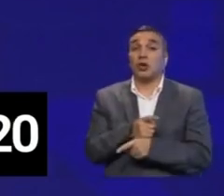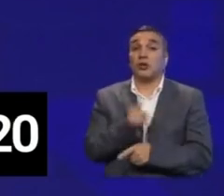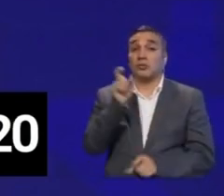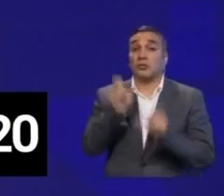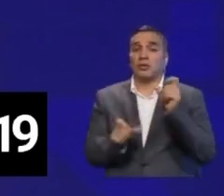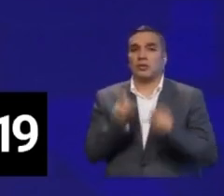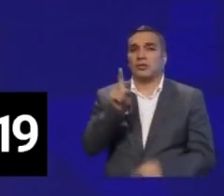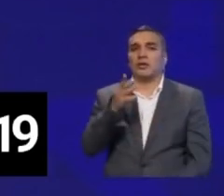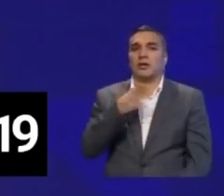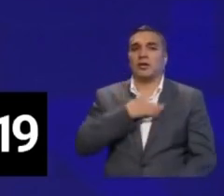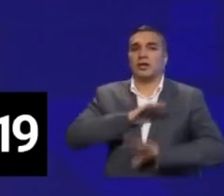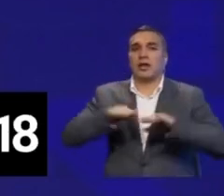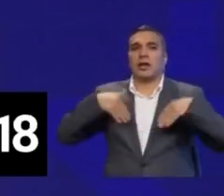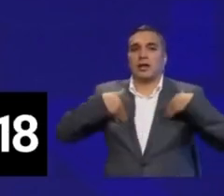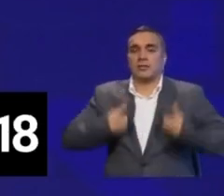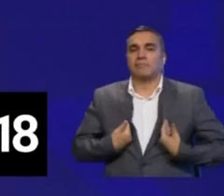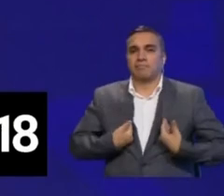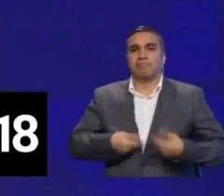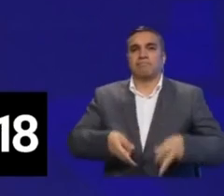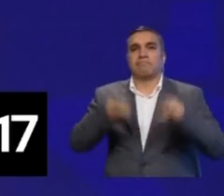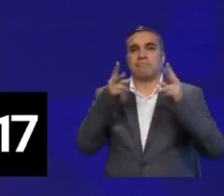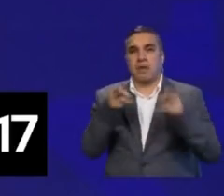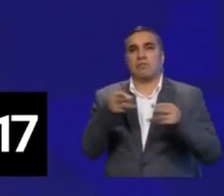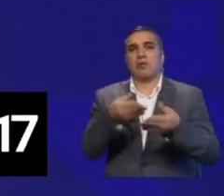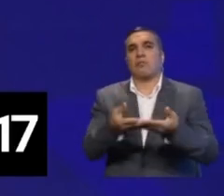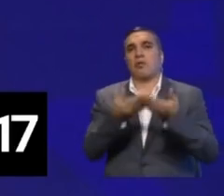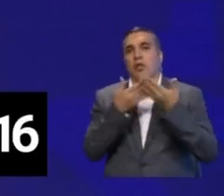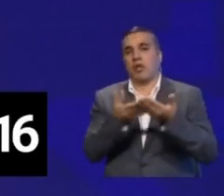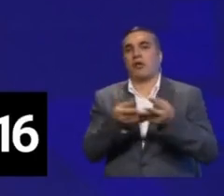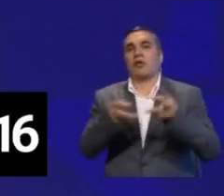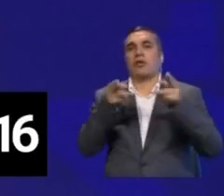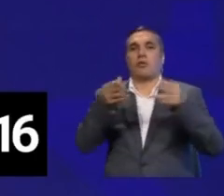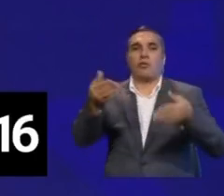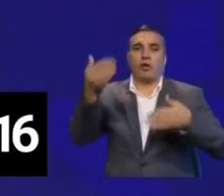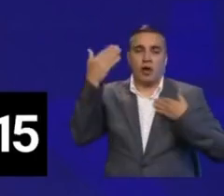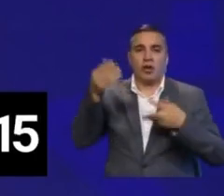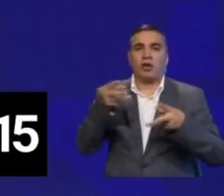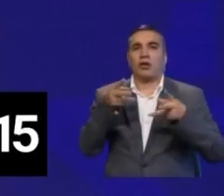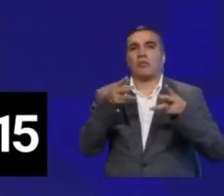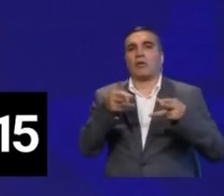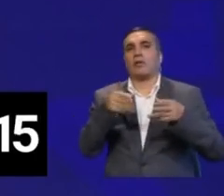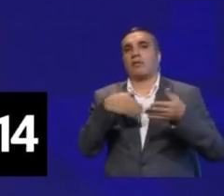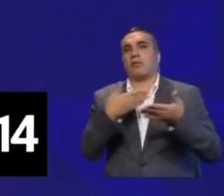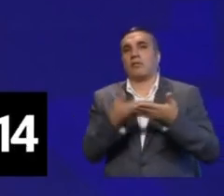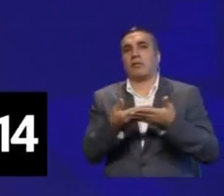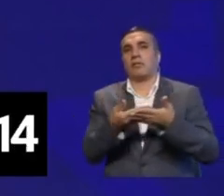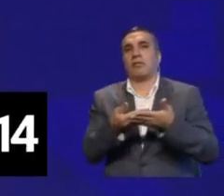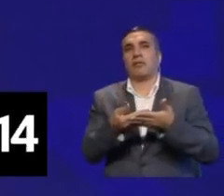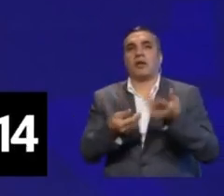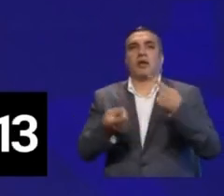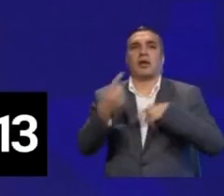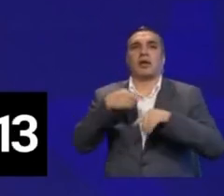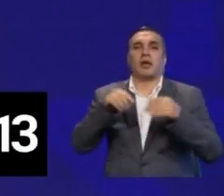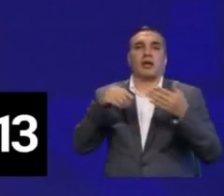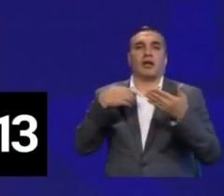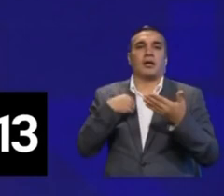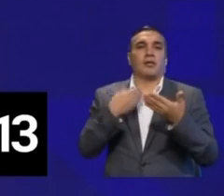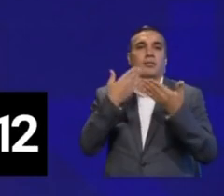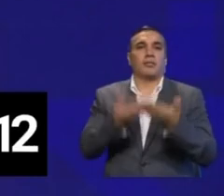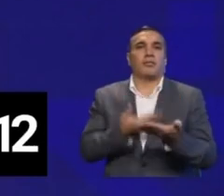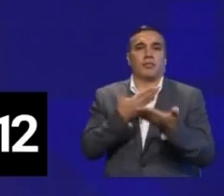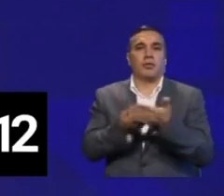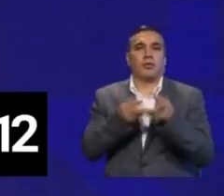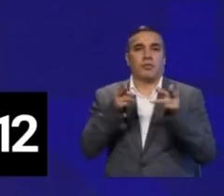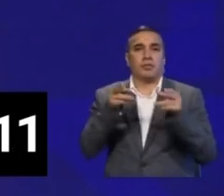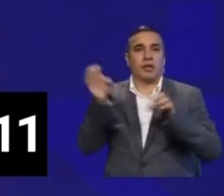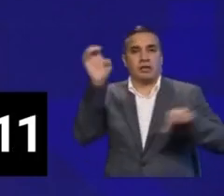gente está cansada del mismo modelo, de los mismos políticos, de el volver a plantear las